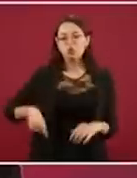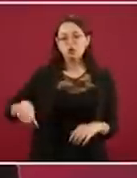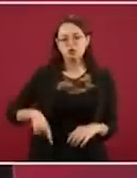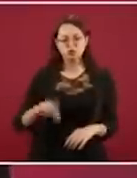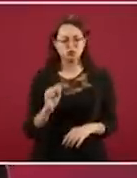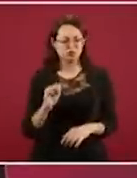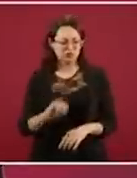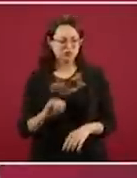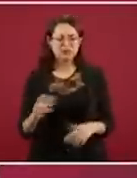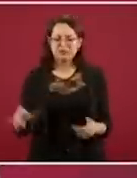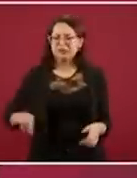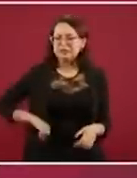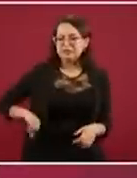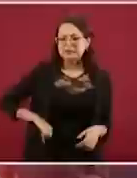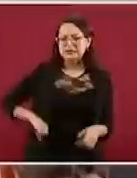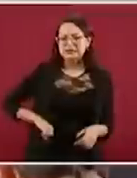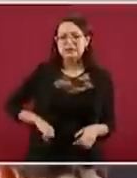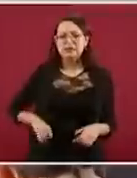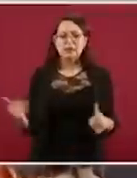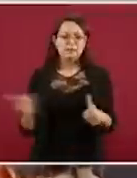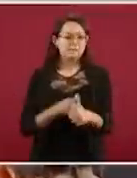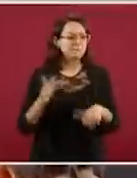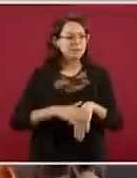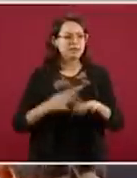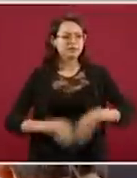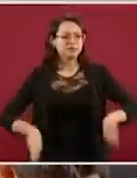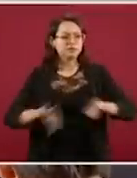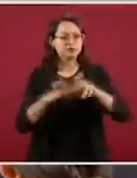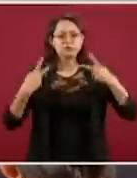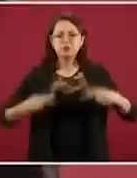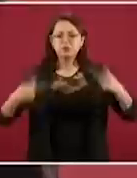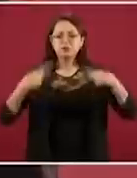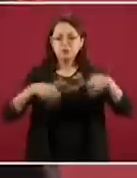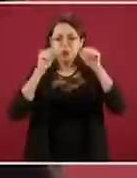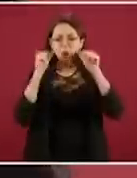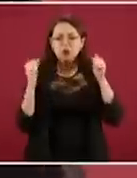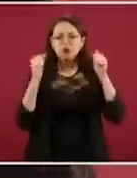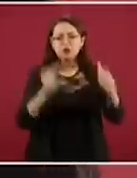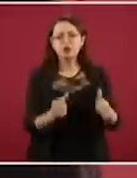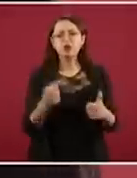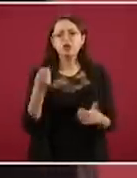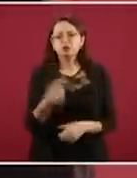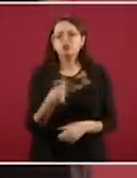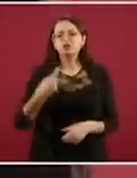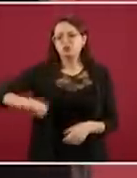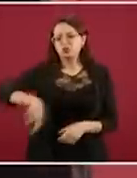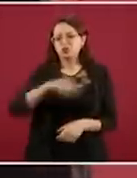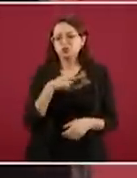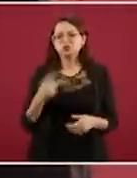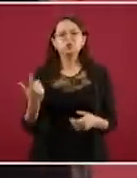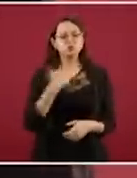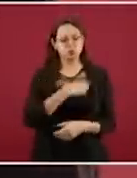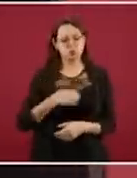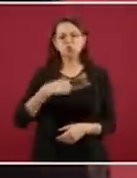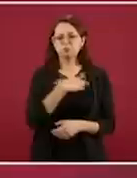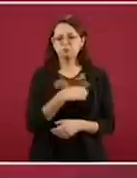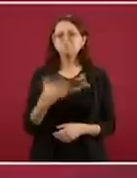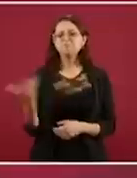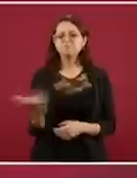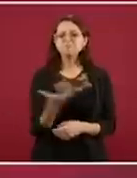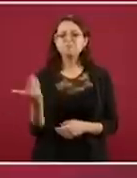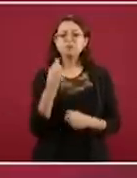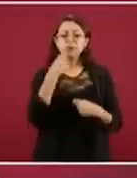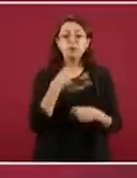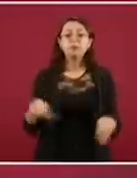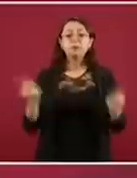de que lo más importante es atender al pueblo. Eso es lo más importante, eso es lo que más hacemos y lo hacemos además con mucho gusto. Y en esa